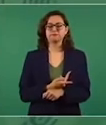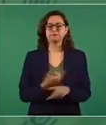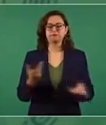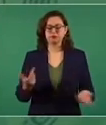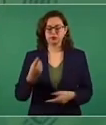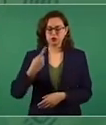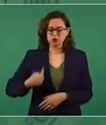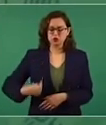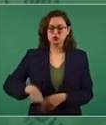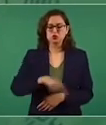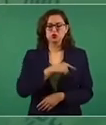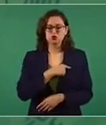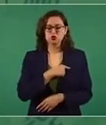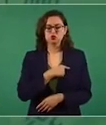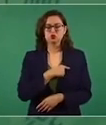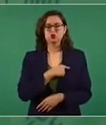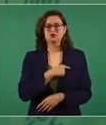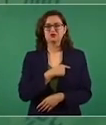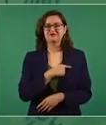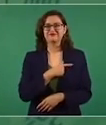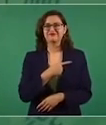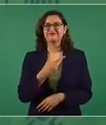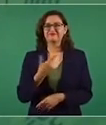tenemos todavía que enfrentar